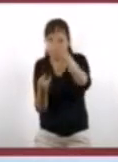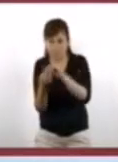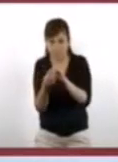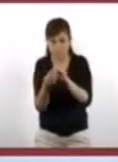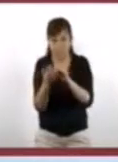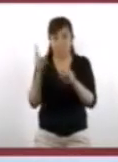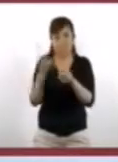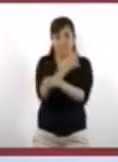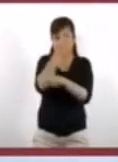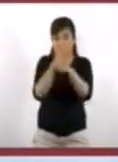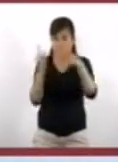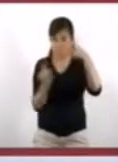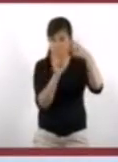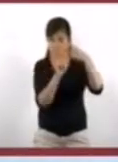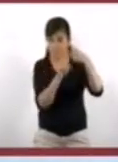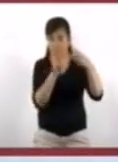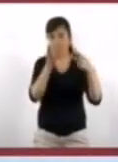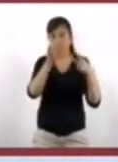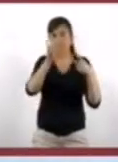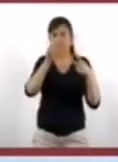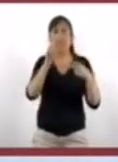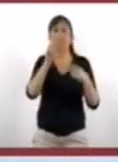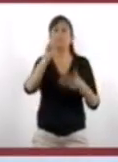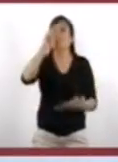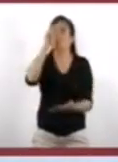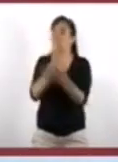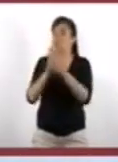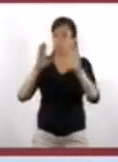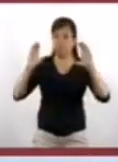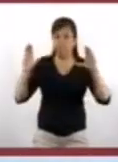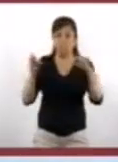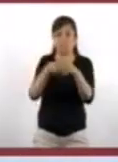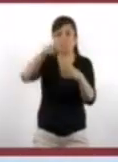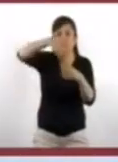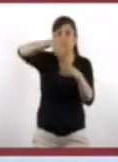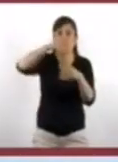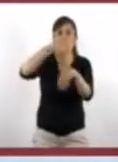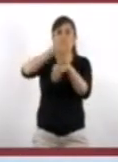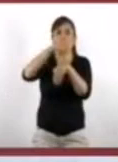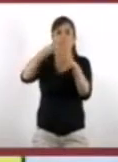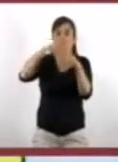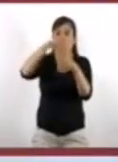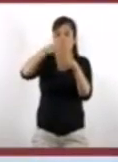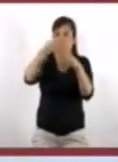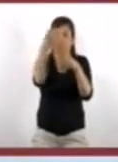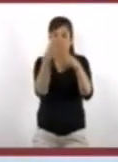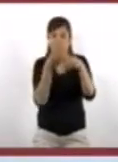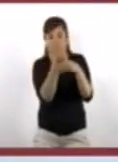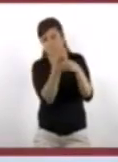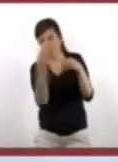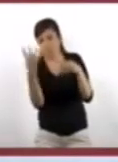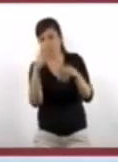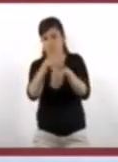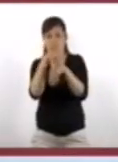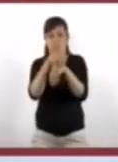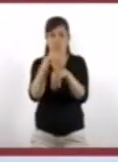Segunda, la media es única para un conjunto dado de números.